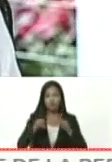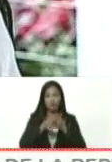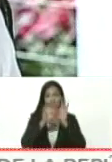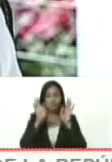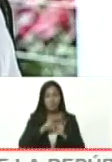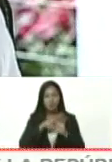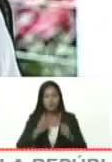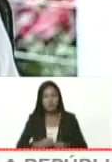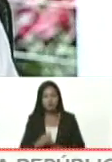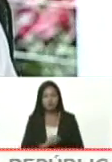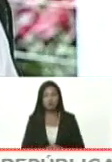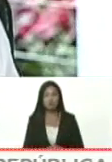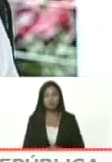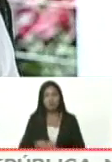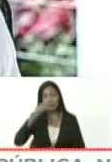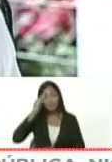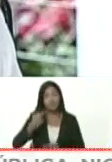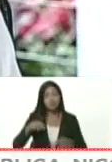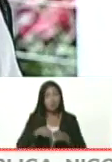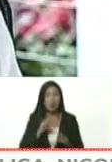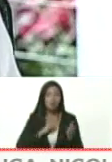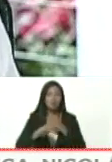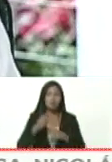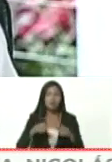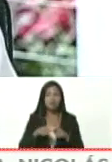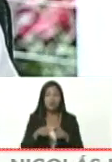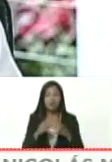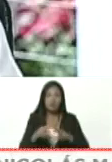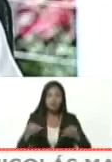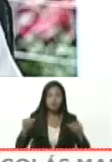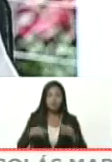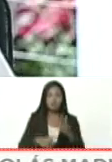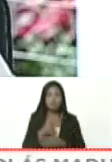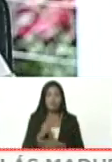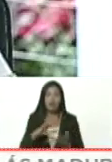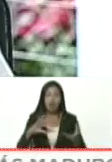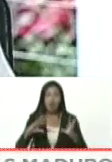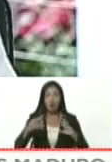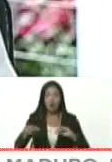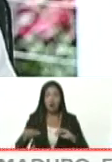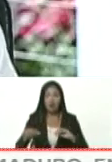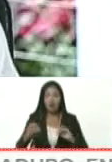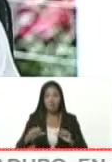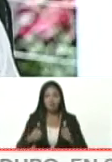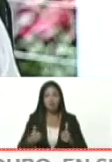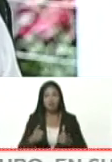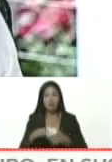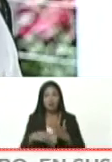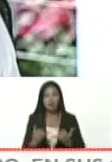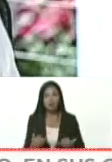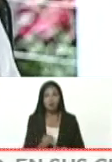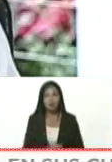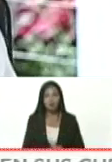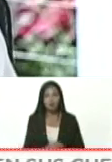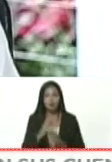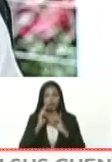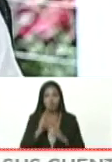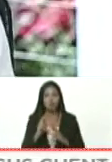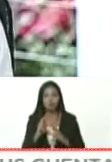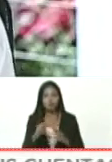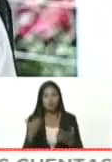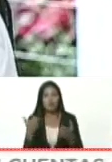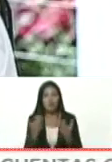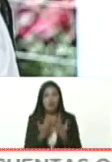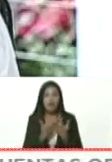fuerzas. Nuestra milicia para la defensa del territorio, los CLAP que surgieron justamente para responder a la